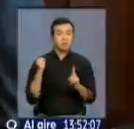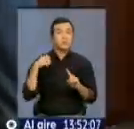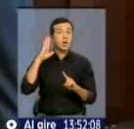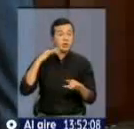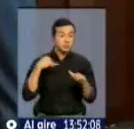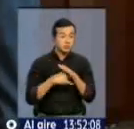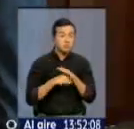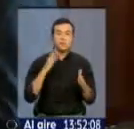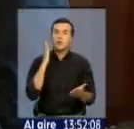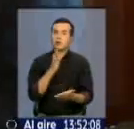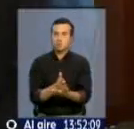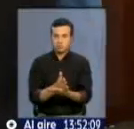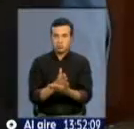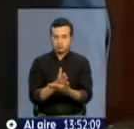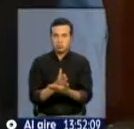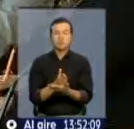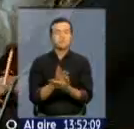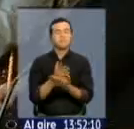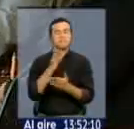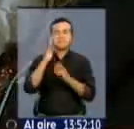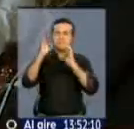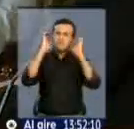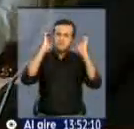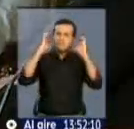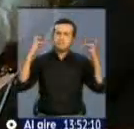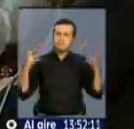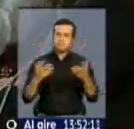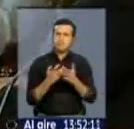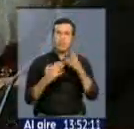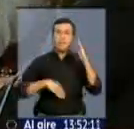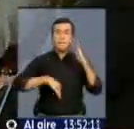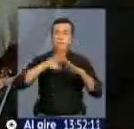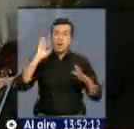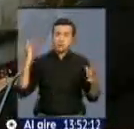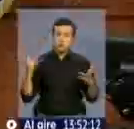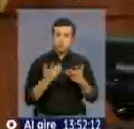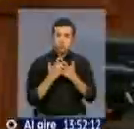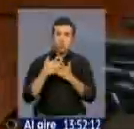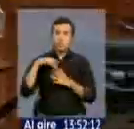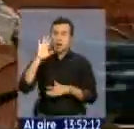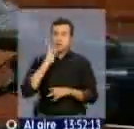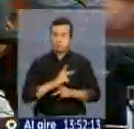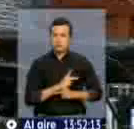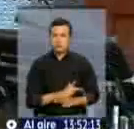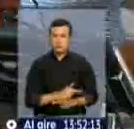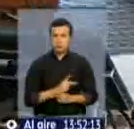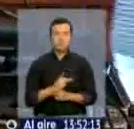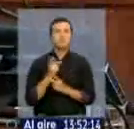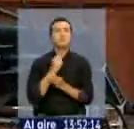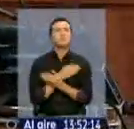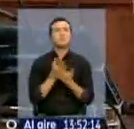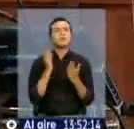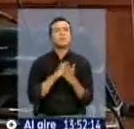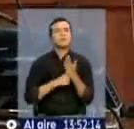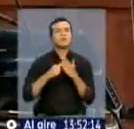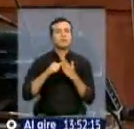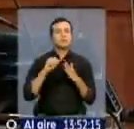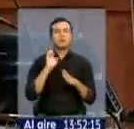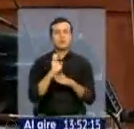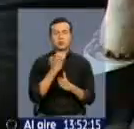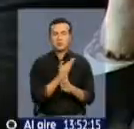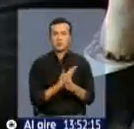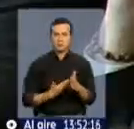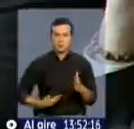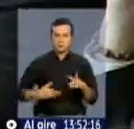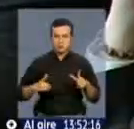sexual. Aunar esfuerzos en la estrategia que se ha denominado Más Unidos, Más Protegidos. Sobre este tema, el presidente de la República, Lenín